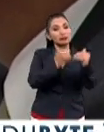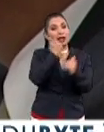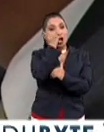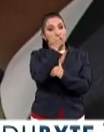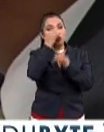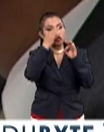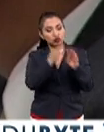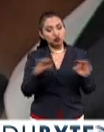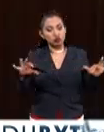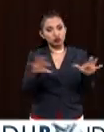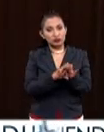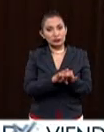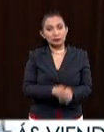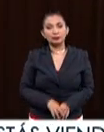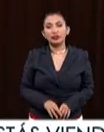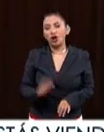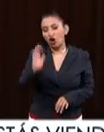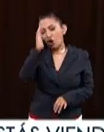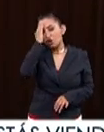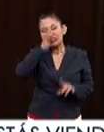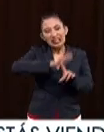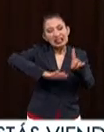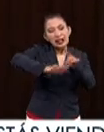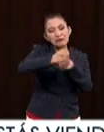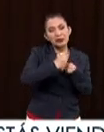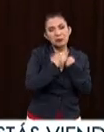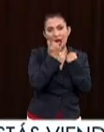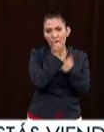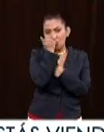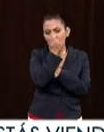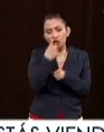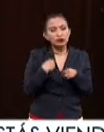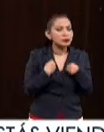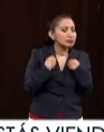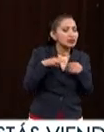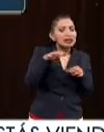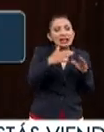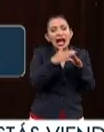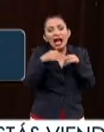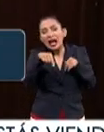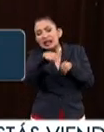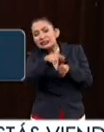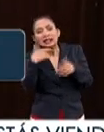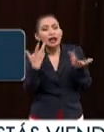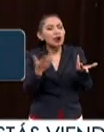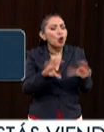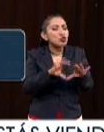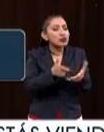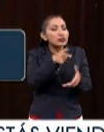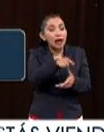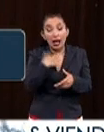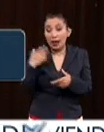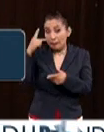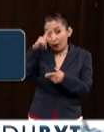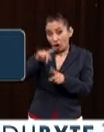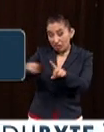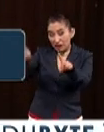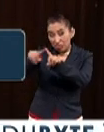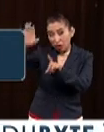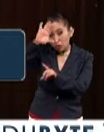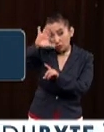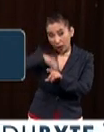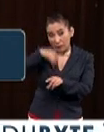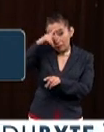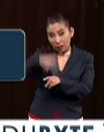de los estudiantes. En conocer el contexto de los alumnos. Nuestro país es multicultural.